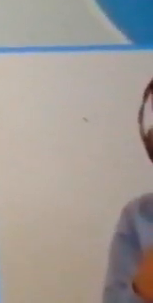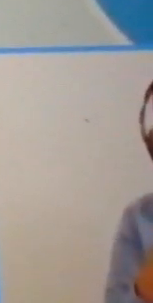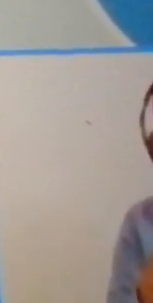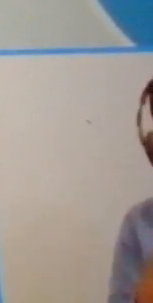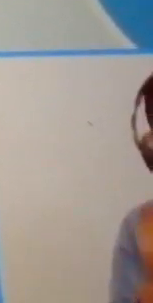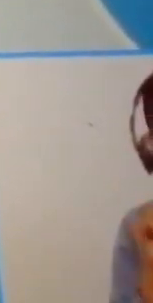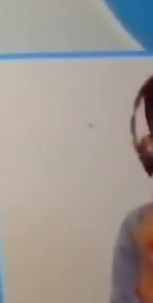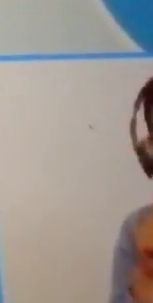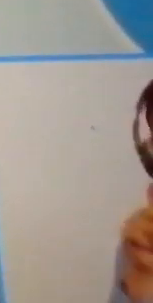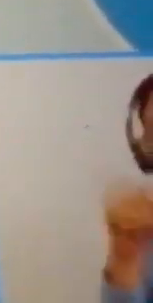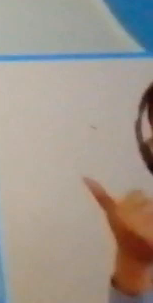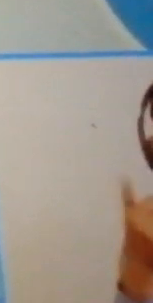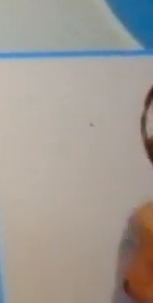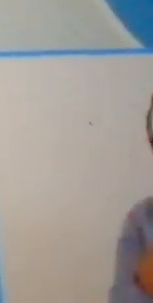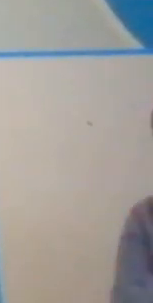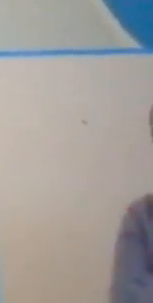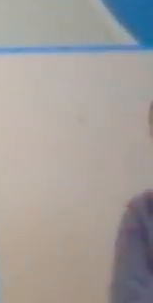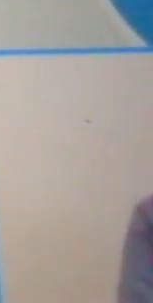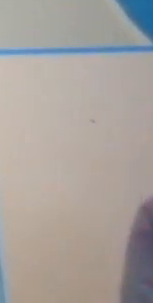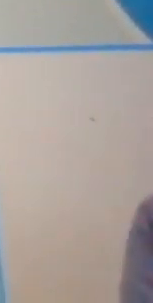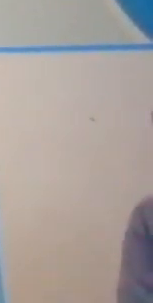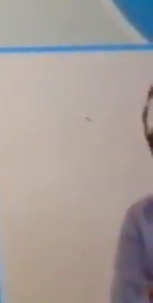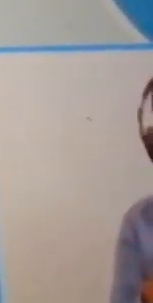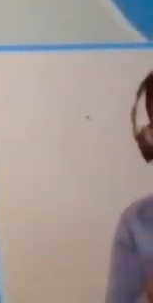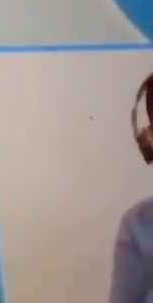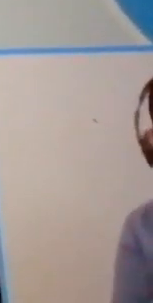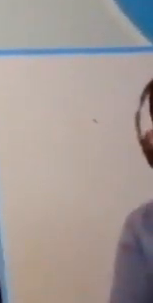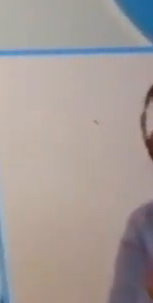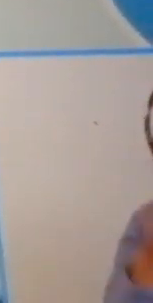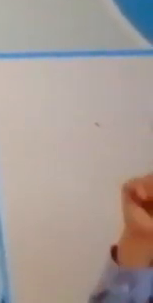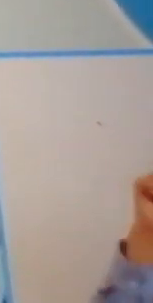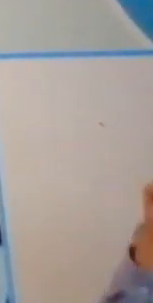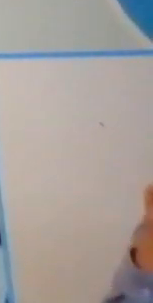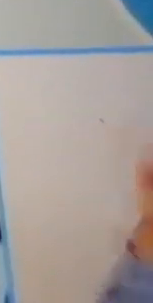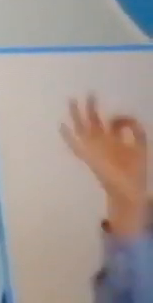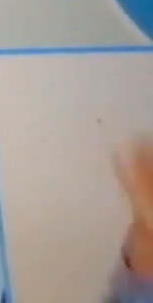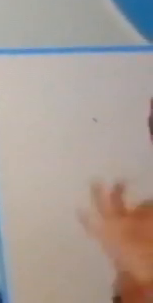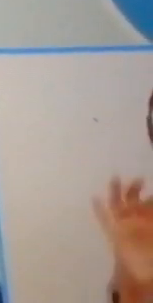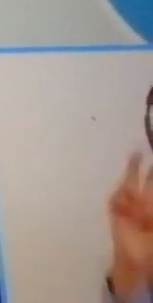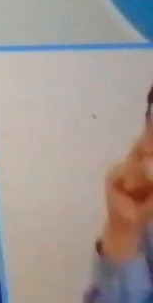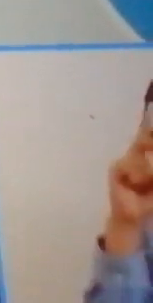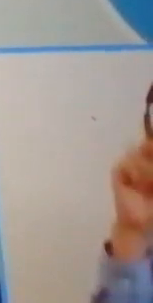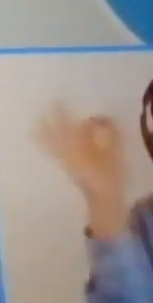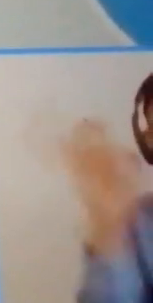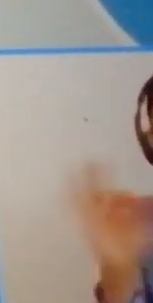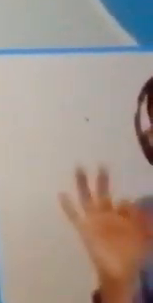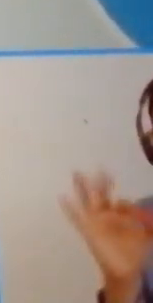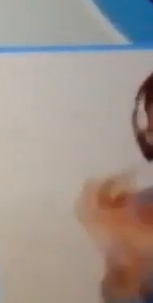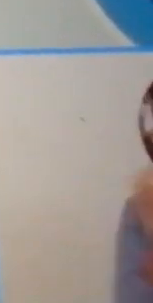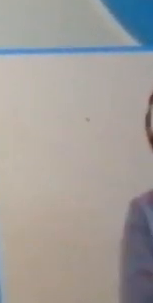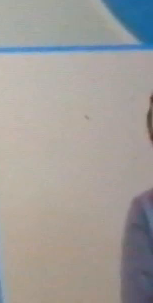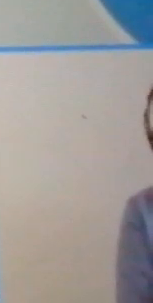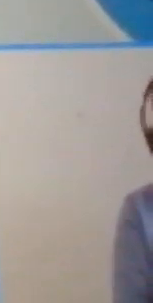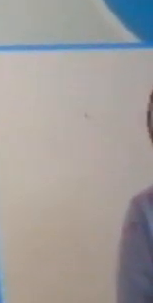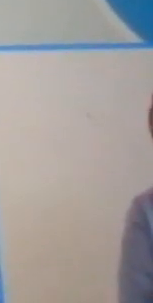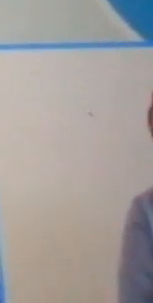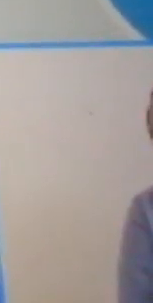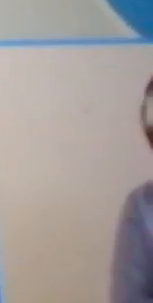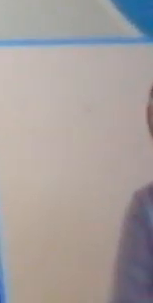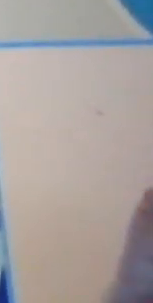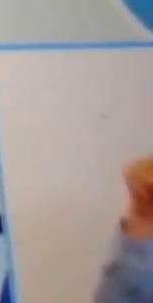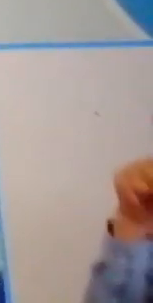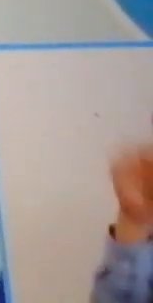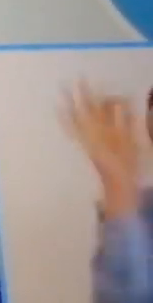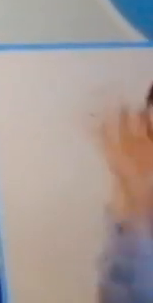medicamentos. Equipo deteriorado, equipo descompuesto, sin garantías, porque pues habían comprado equipo muy malo, que ni